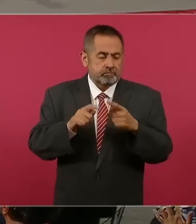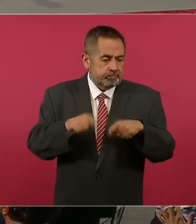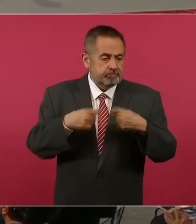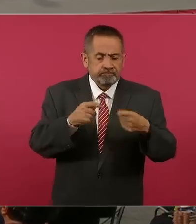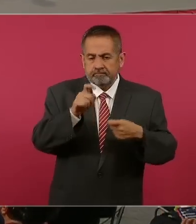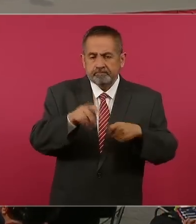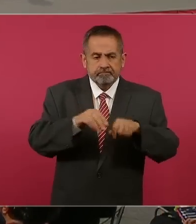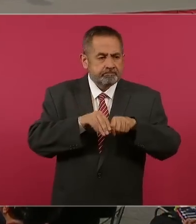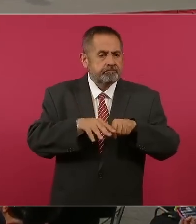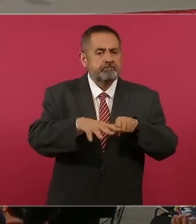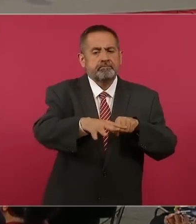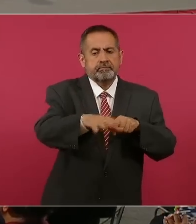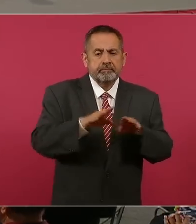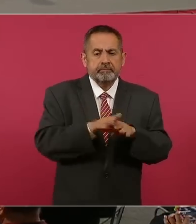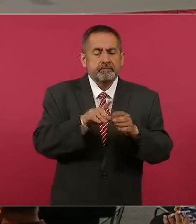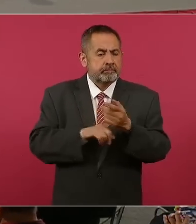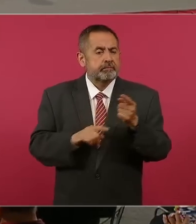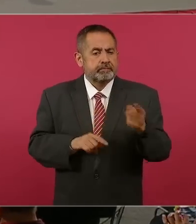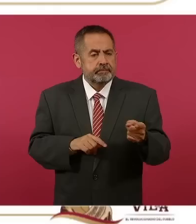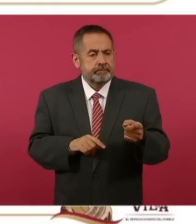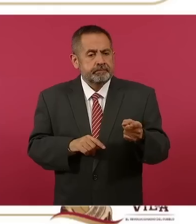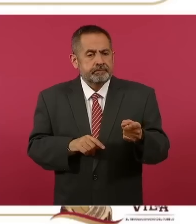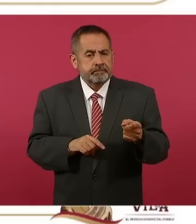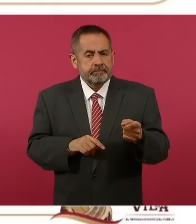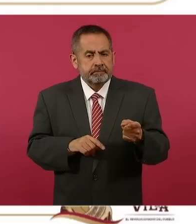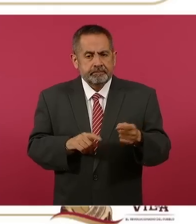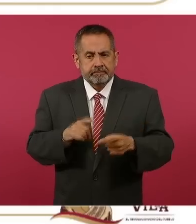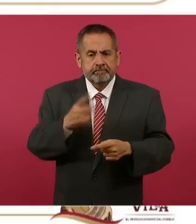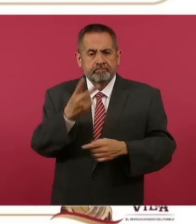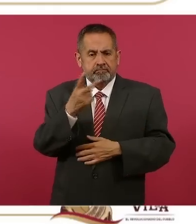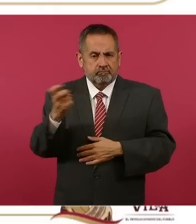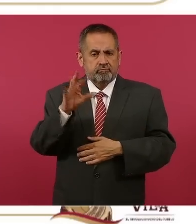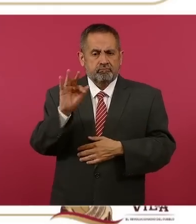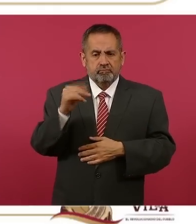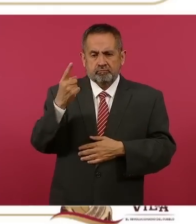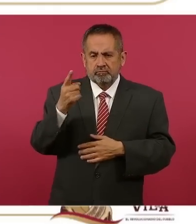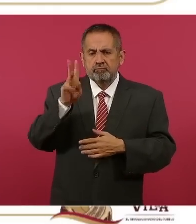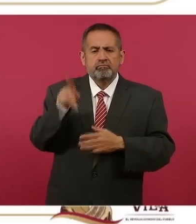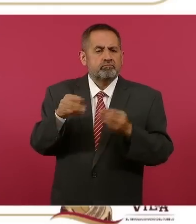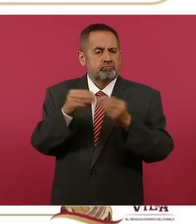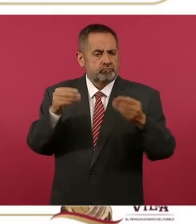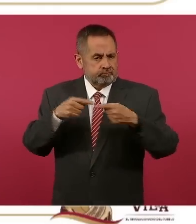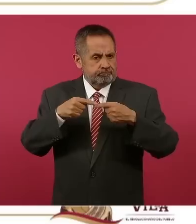el agua, que tiene programado hacerse 241 kilómetros,